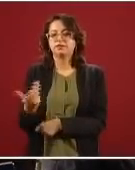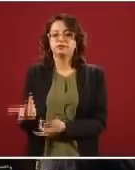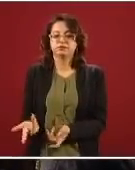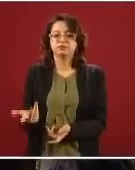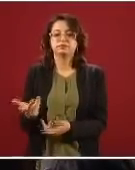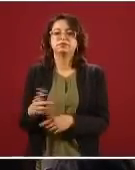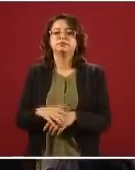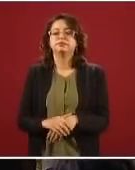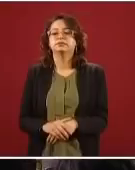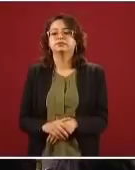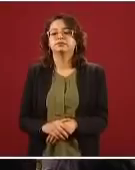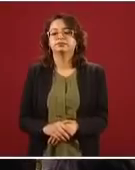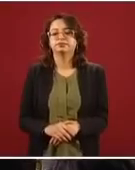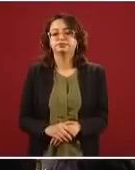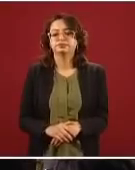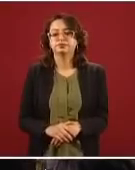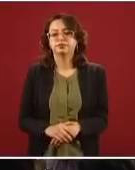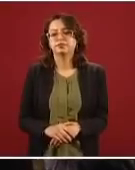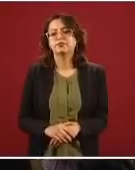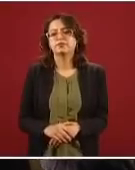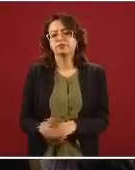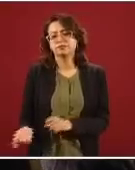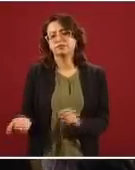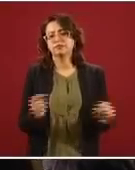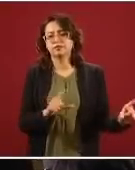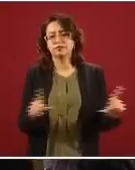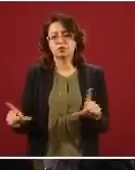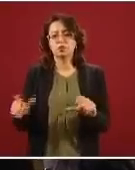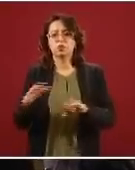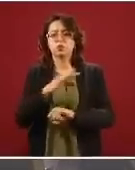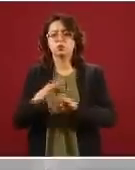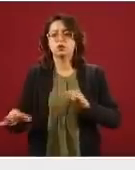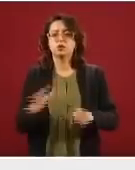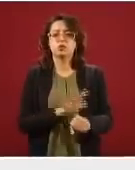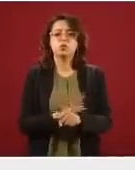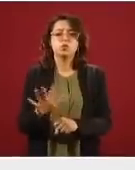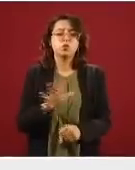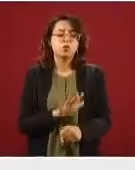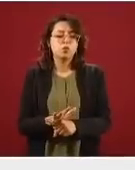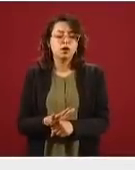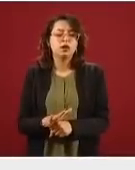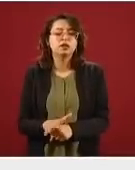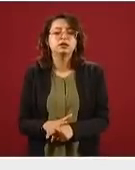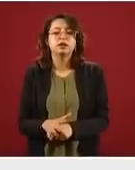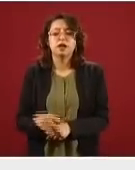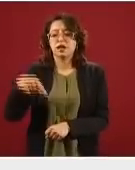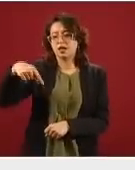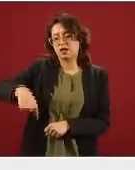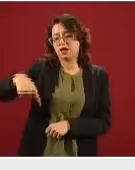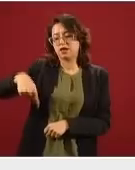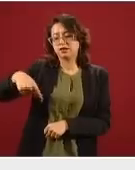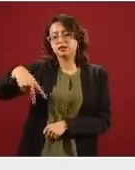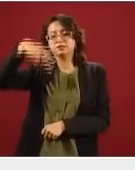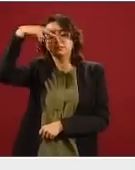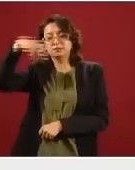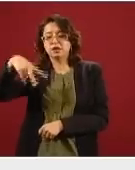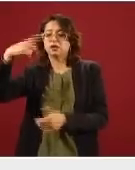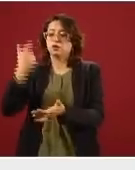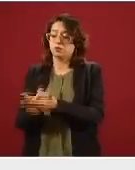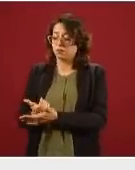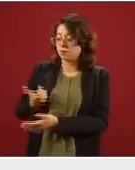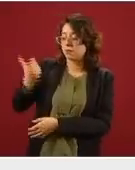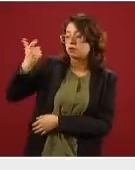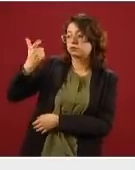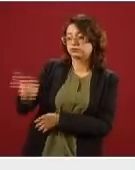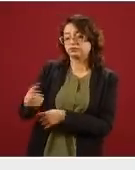$5,342.74. El otro análisis que estamos haciendo, que ya es el final, es quién paga las remesas aquí en México. Y